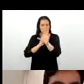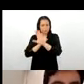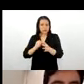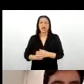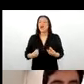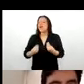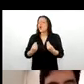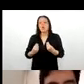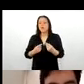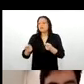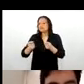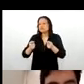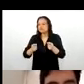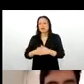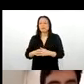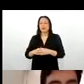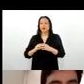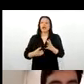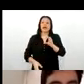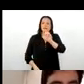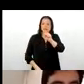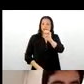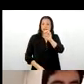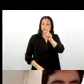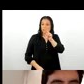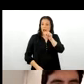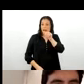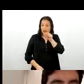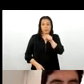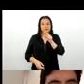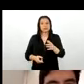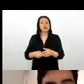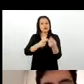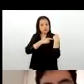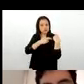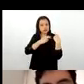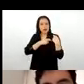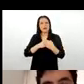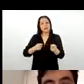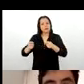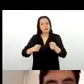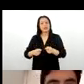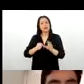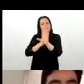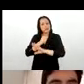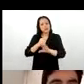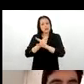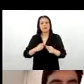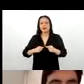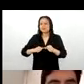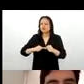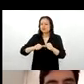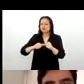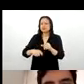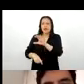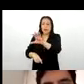El CERNAM está a cargo de dirigir, gestionar todo este sistema de áreas naturales protegidas con el fin de conservar, conservar estas